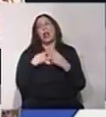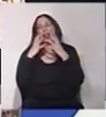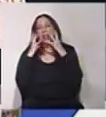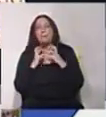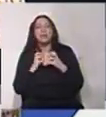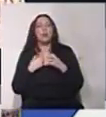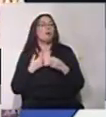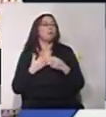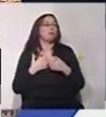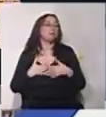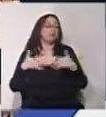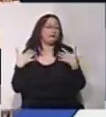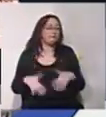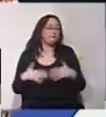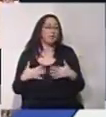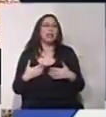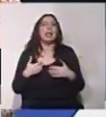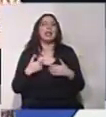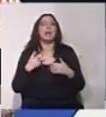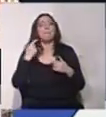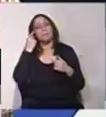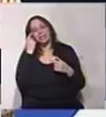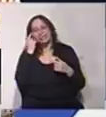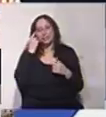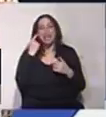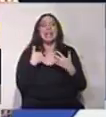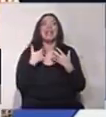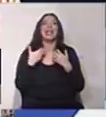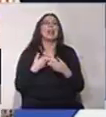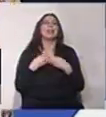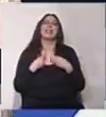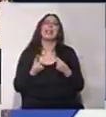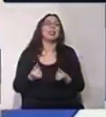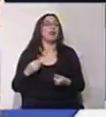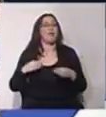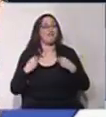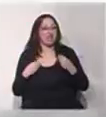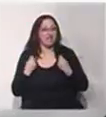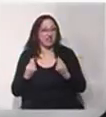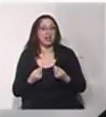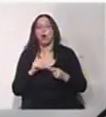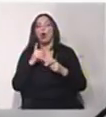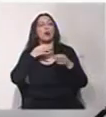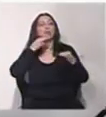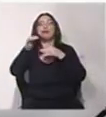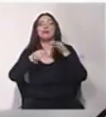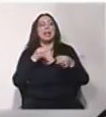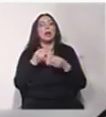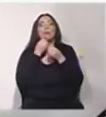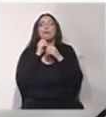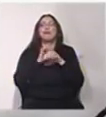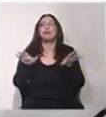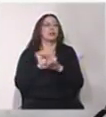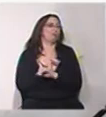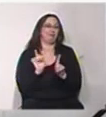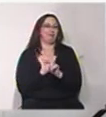fuerte que me llegó a pasar la idea de pensar en que no tenía sentido vivir. Uno no lo comenta, no es que lo ande comentando, pero no es